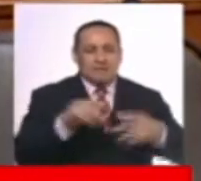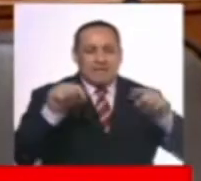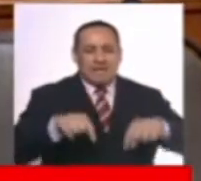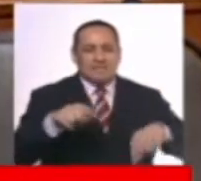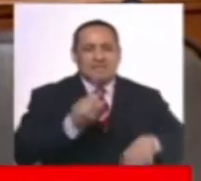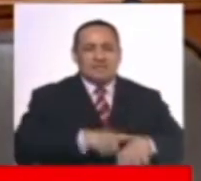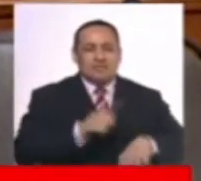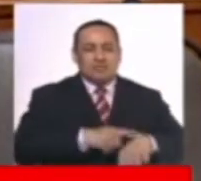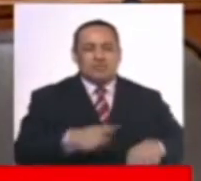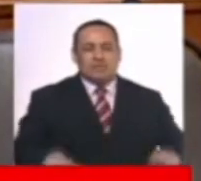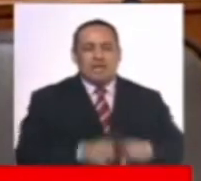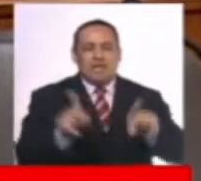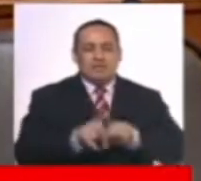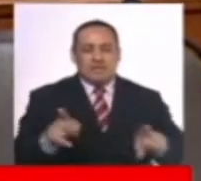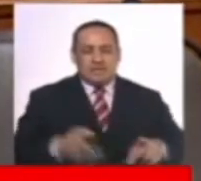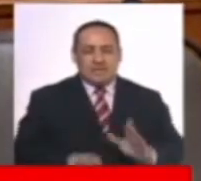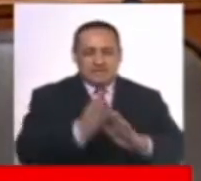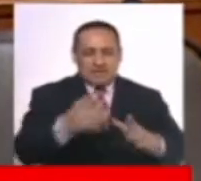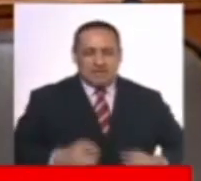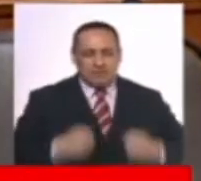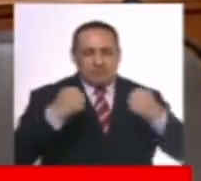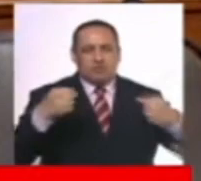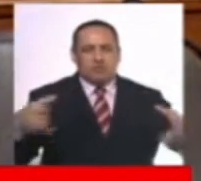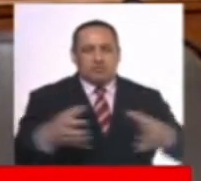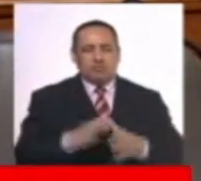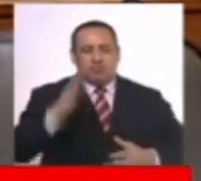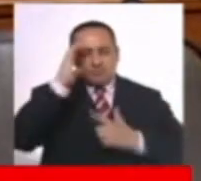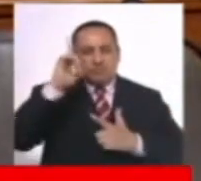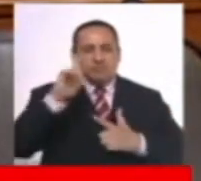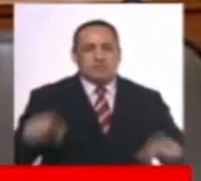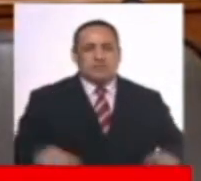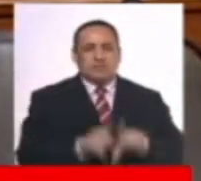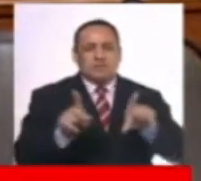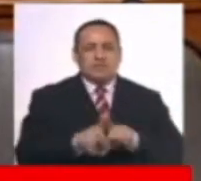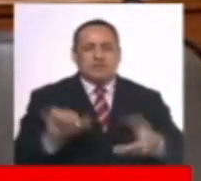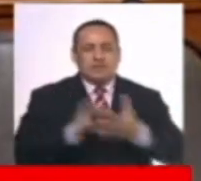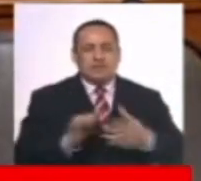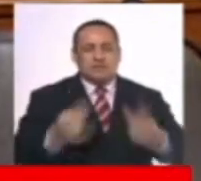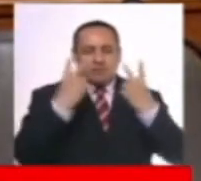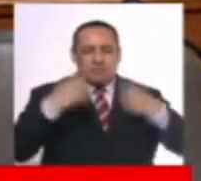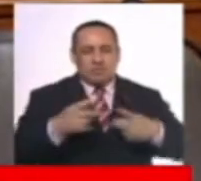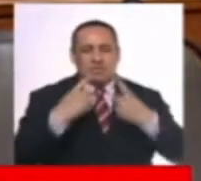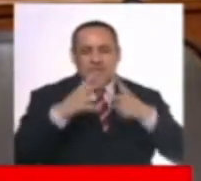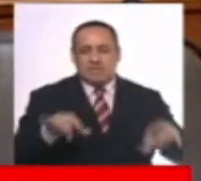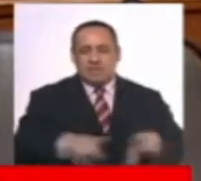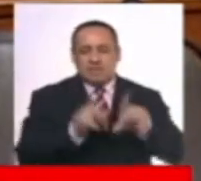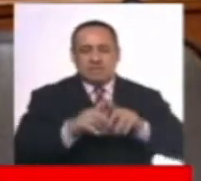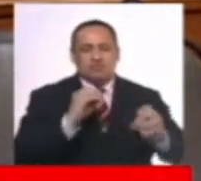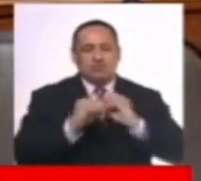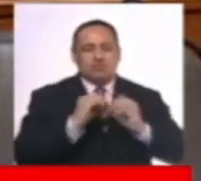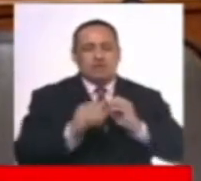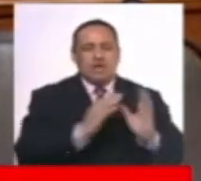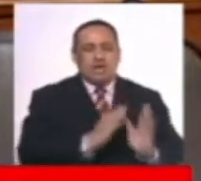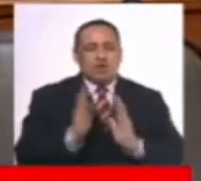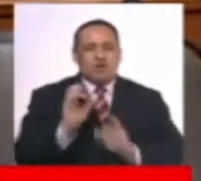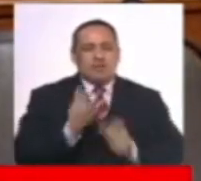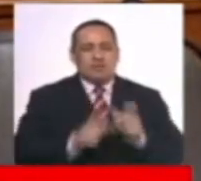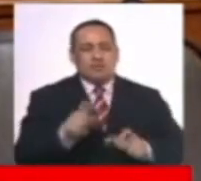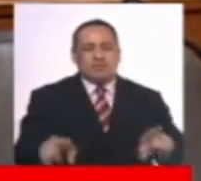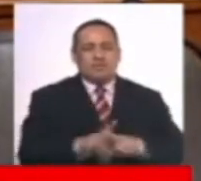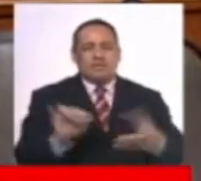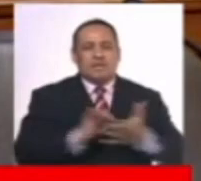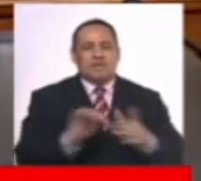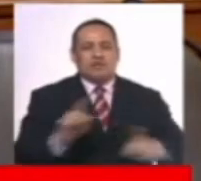este momento, que saque a las Fuerzas Armadas, imponga el toque de queda y recupere el orden público.